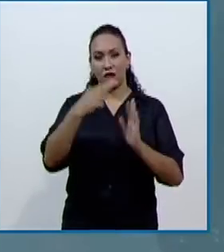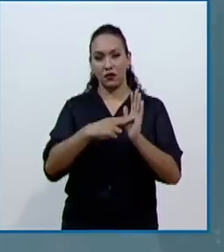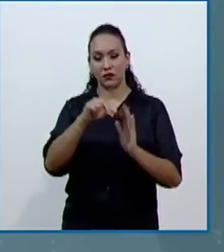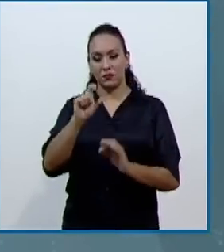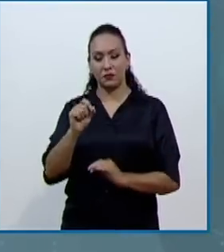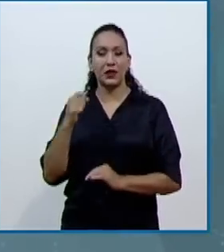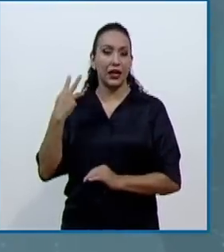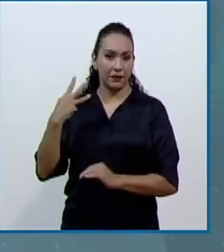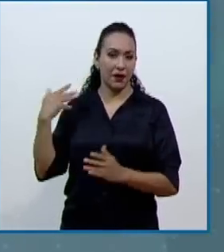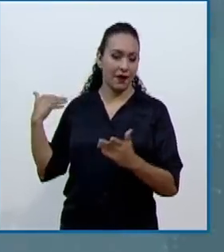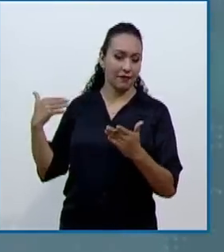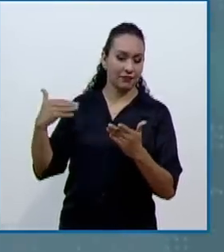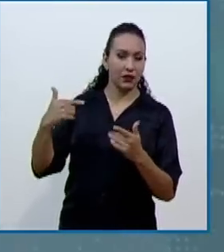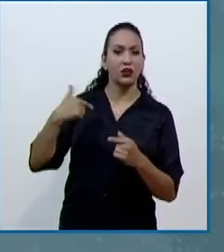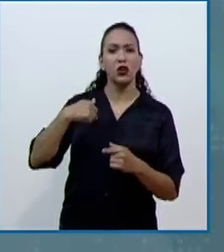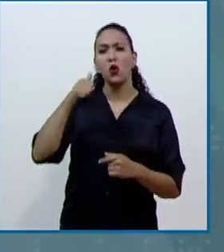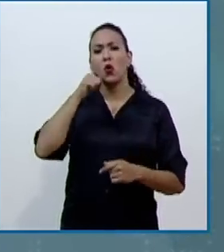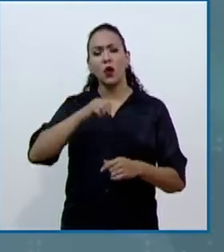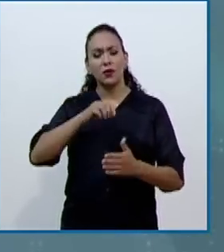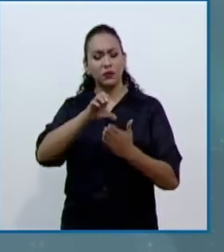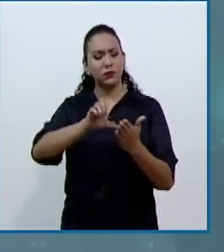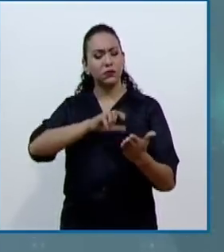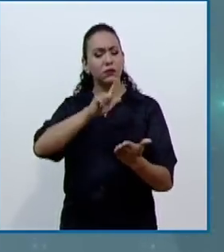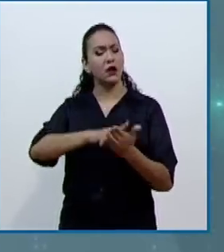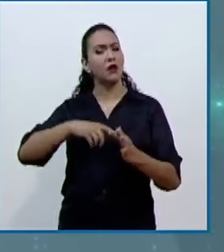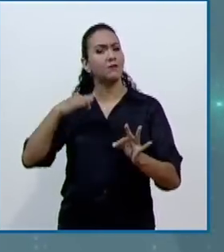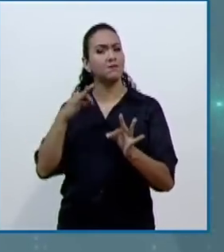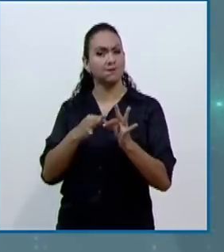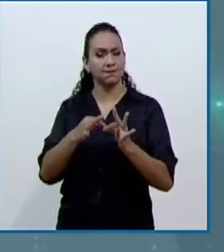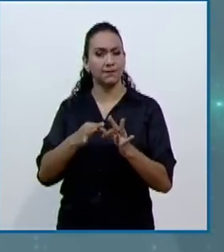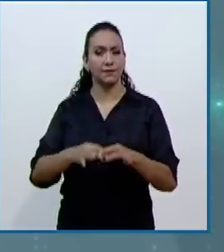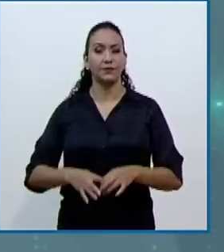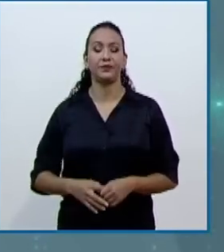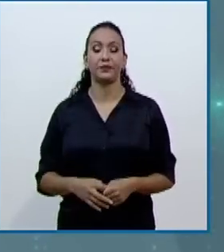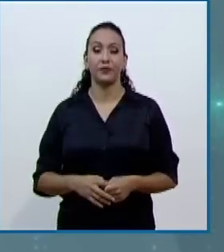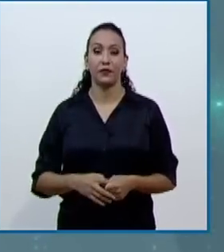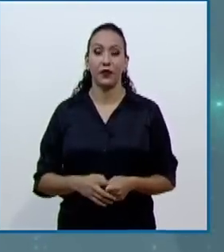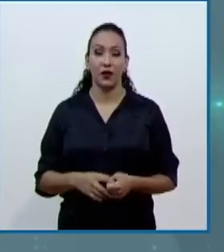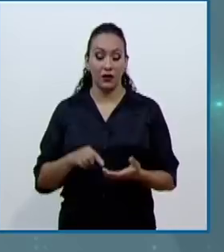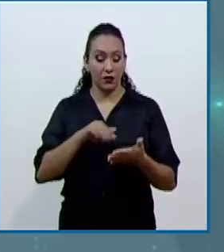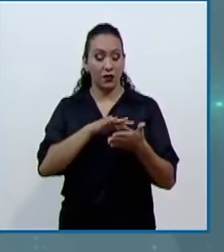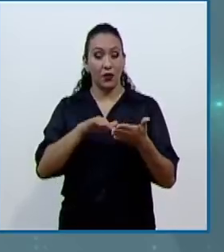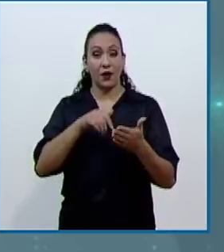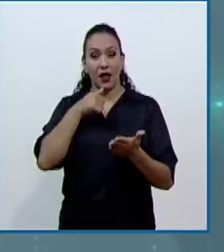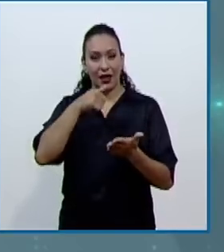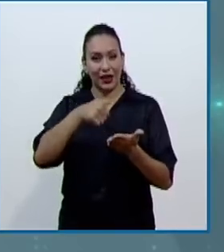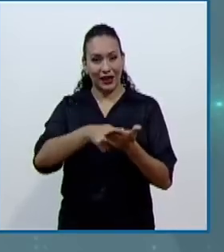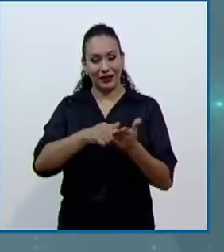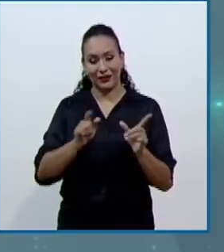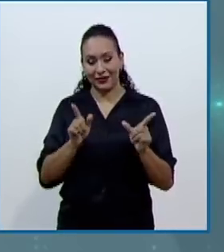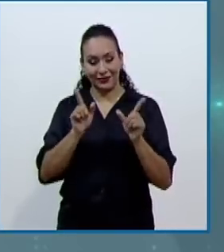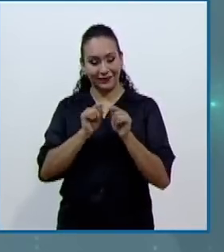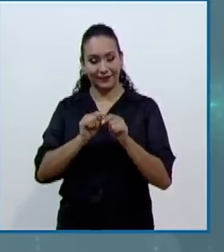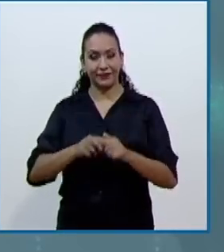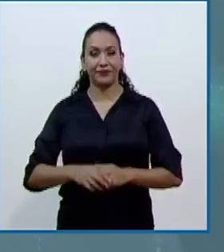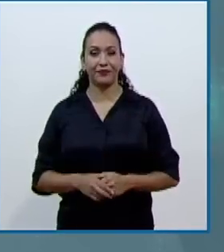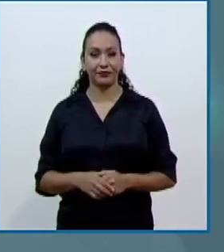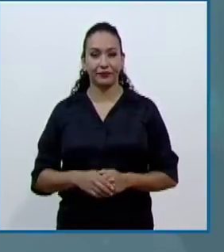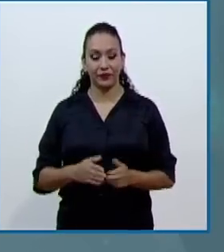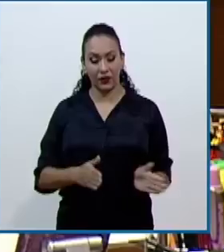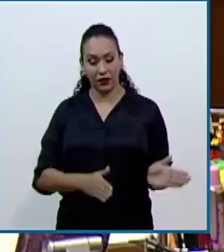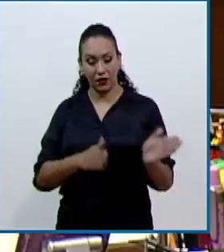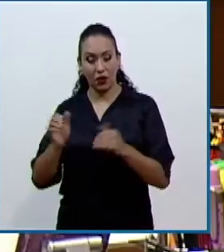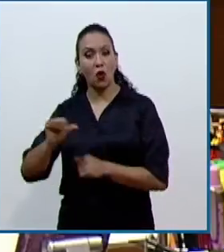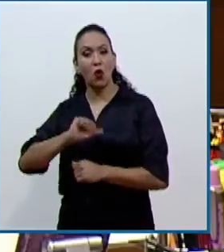acto de congruencia y respeto al texto constitucional que hoy nos rige. Hasta aquí la carta de la ministra presidenta. La siguiente es